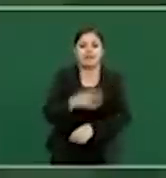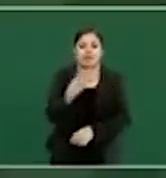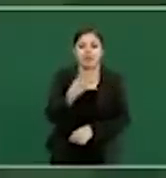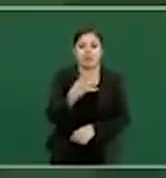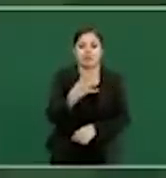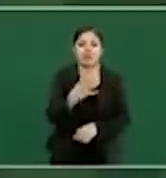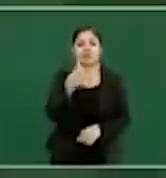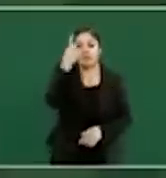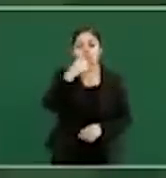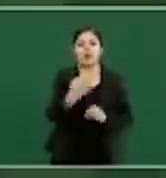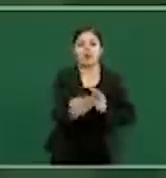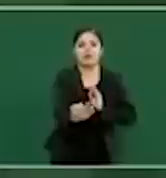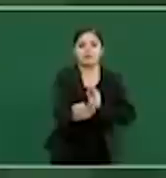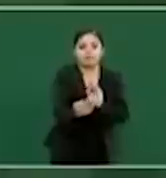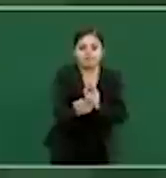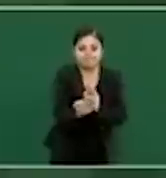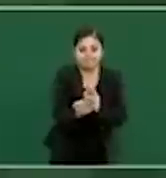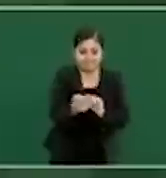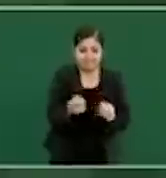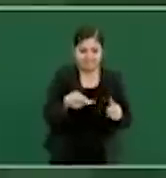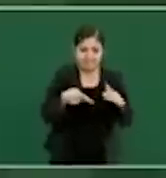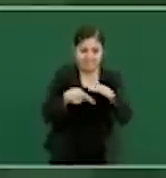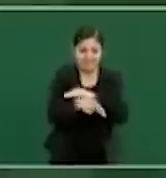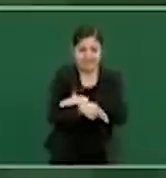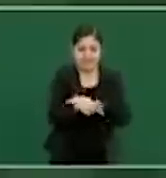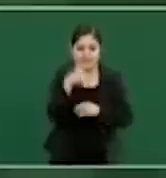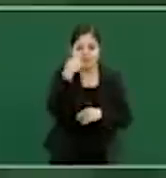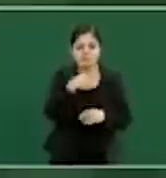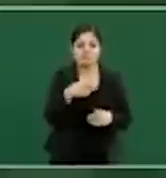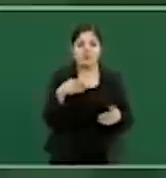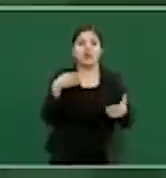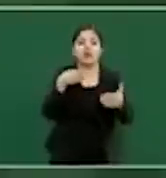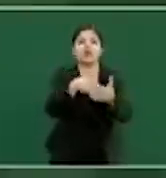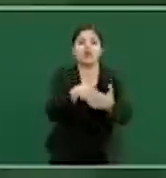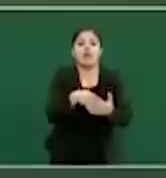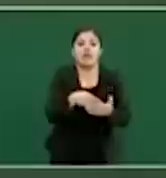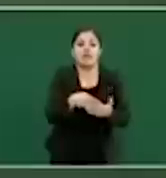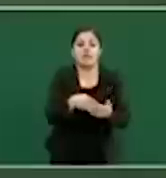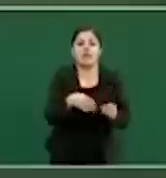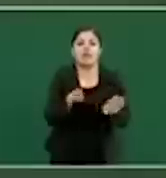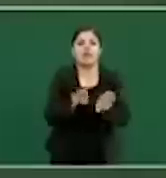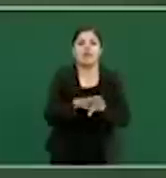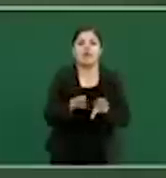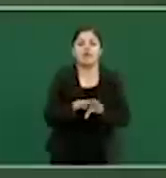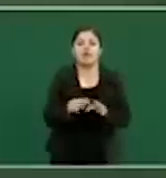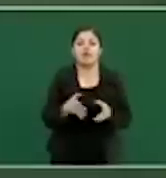el tramo del tren, ¿sí?, para llegar